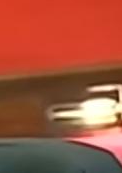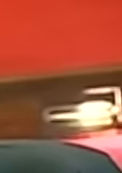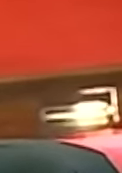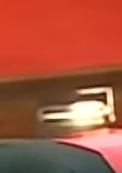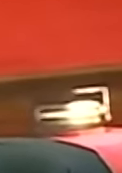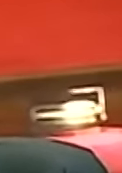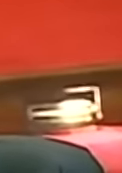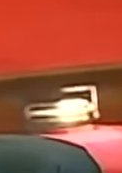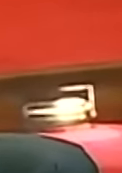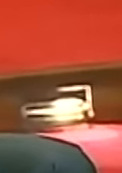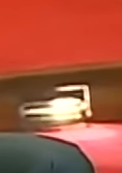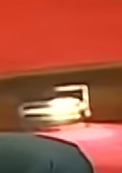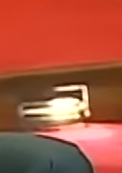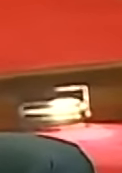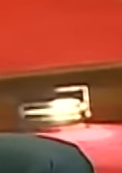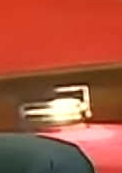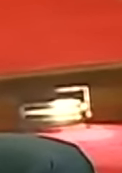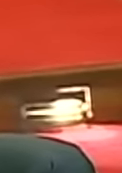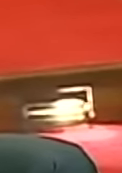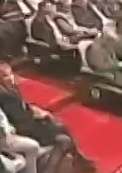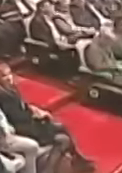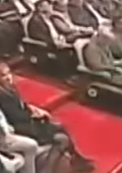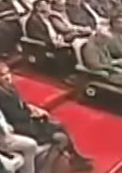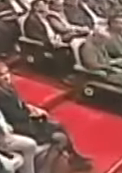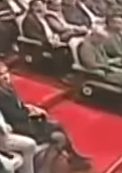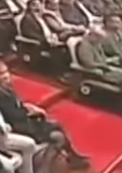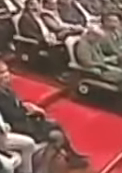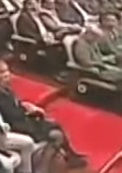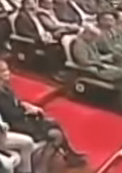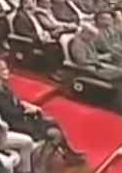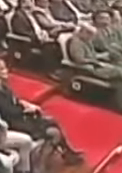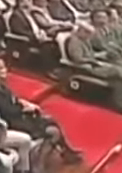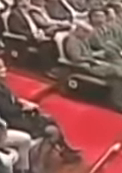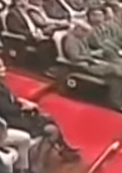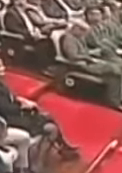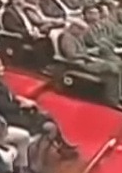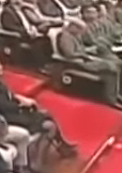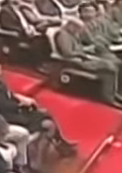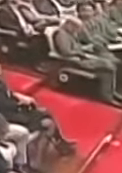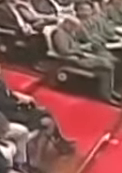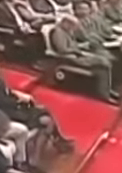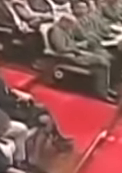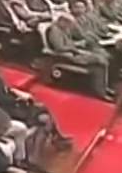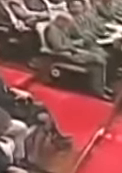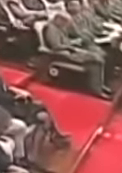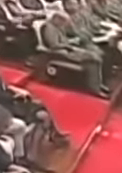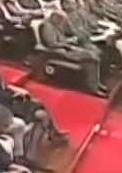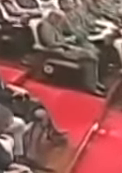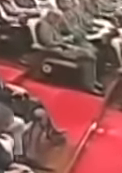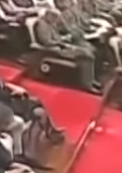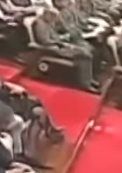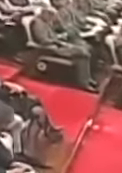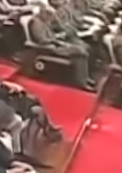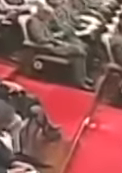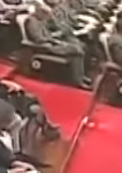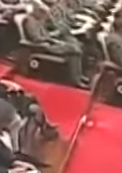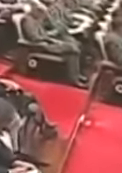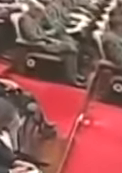presidente. Buenas tardes a todas las autoridades, a todos los presentes, al pueblo de Venezuela que está pendiente de este